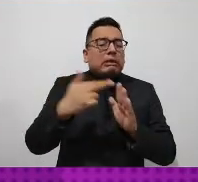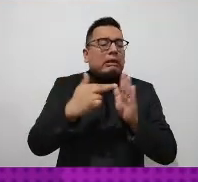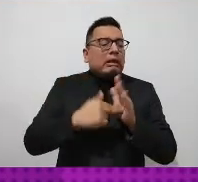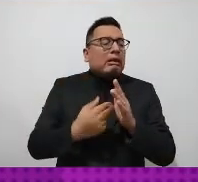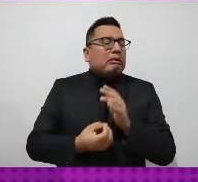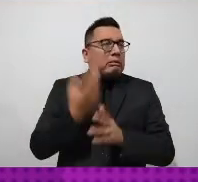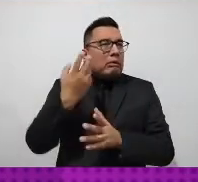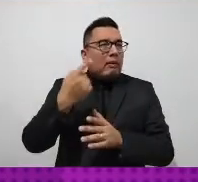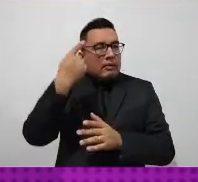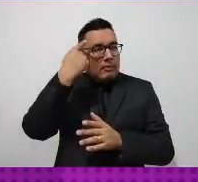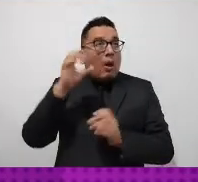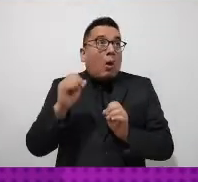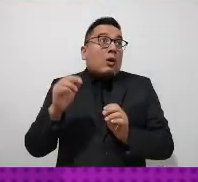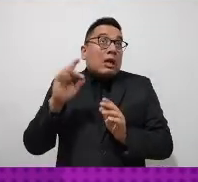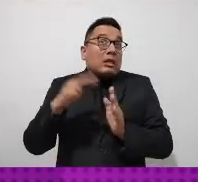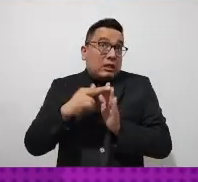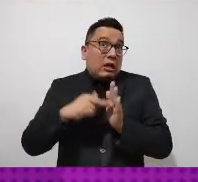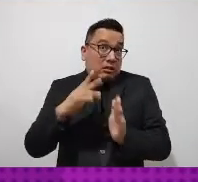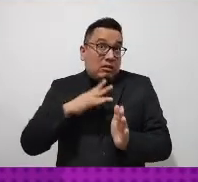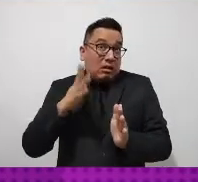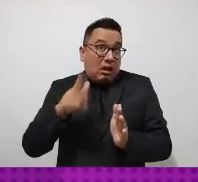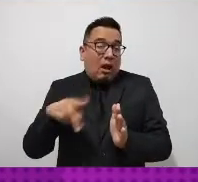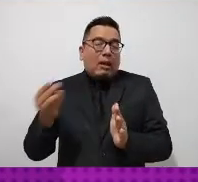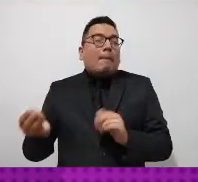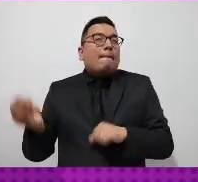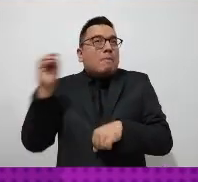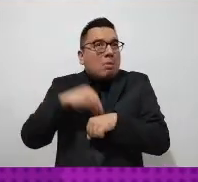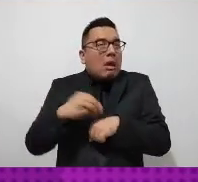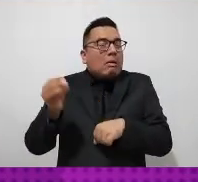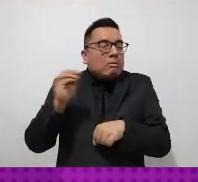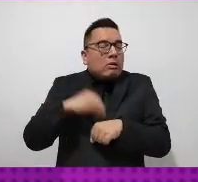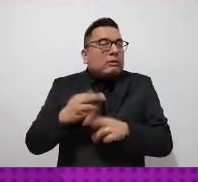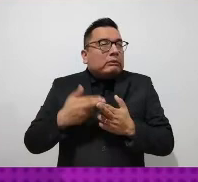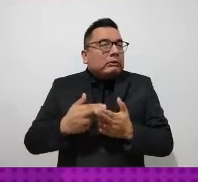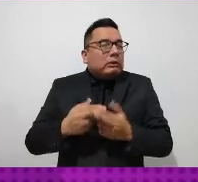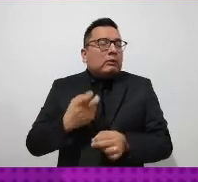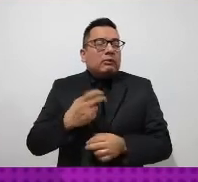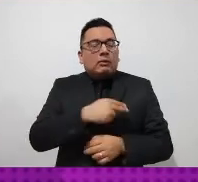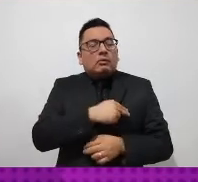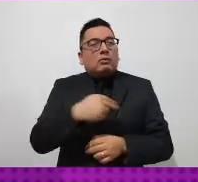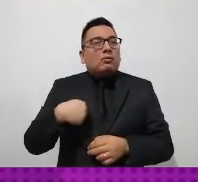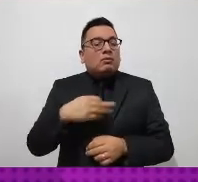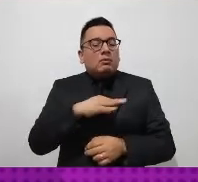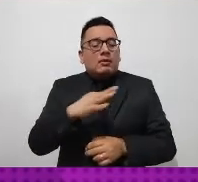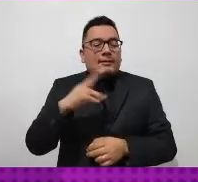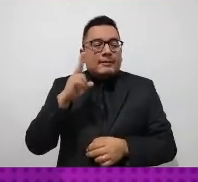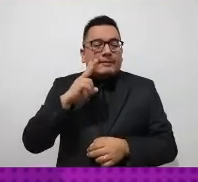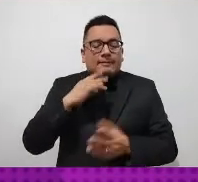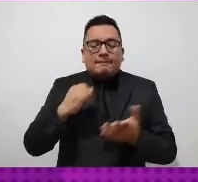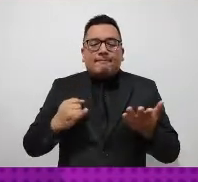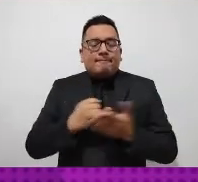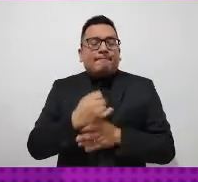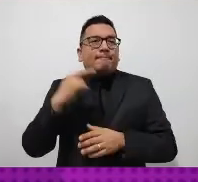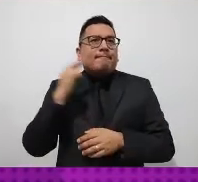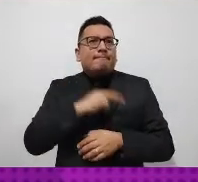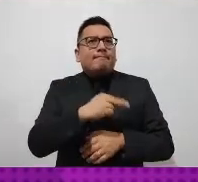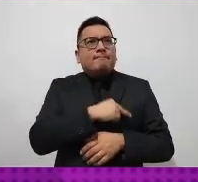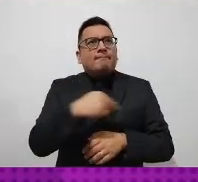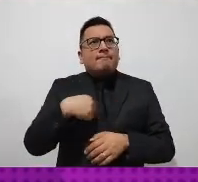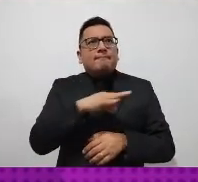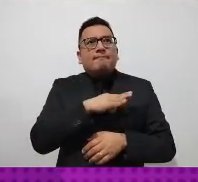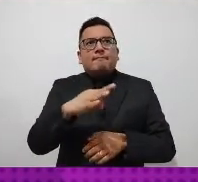para poder sumarle a los protocolos ya existentes en el instituto que nos permitan actuar de una manera más rápida y de forma